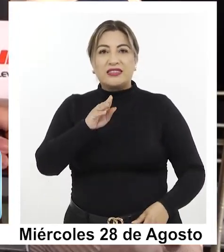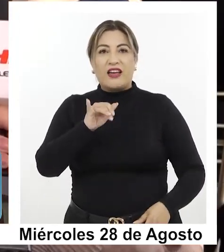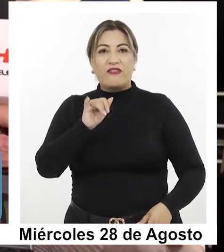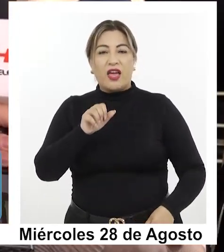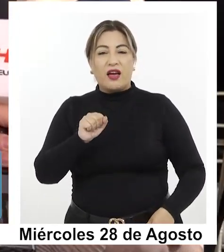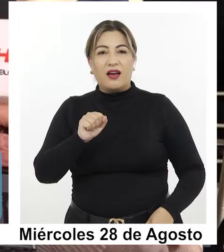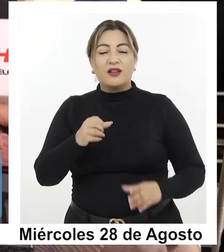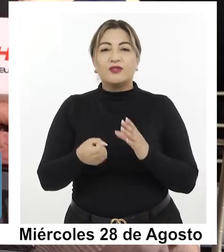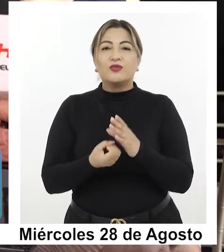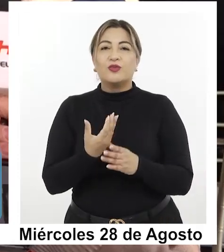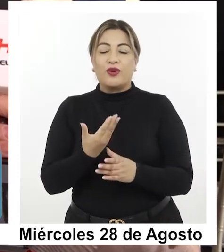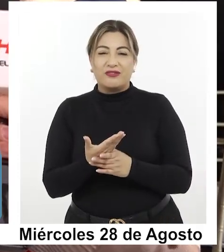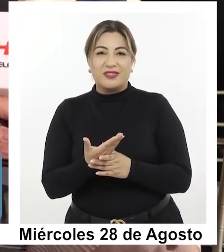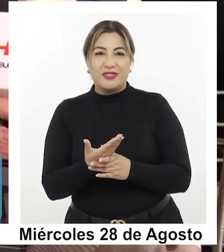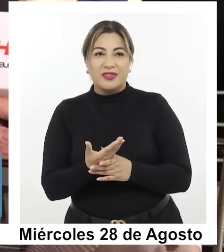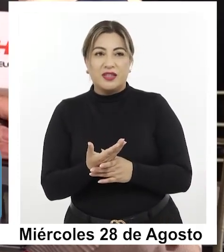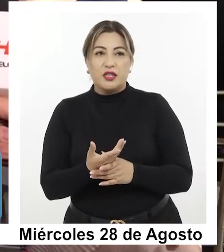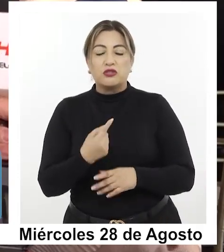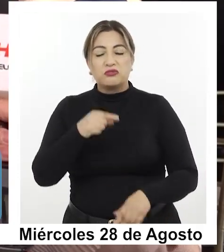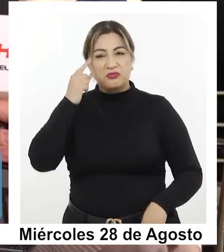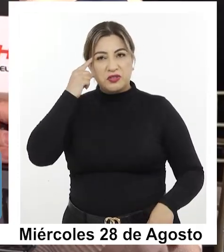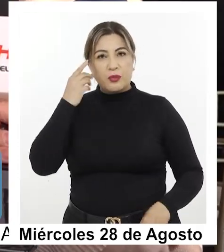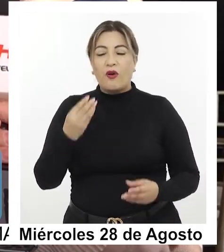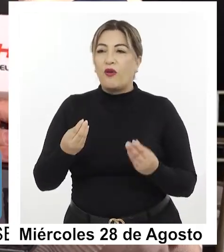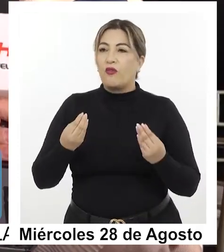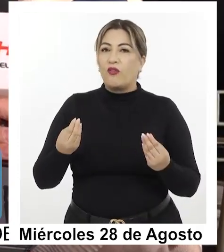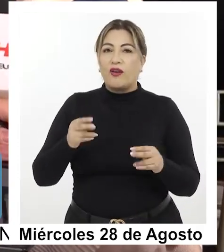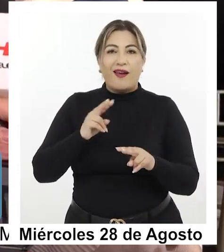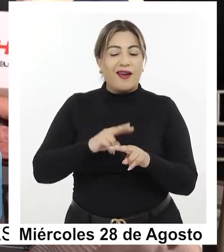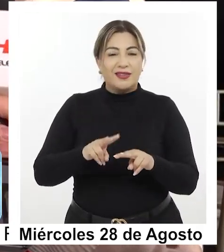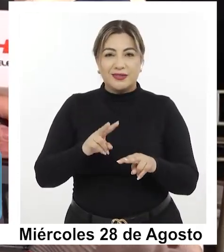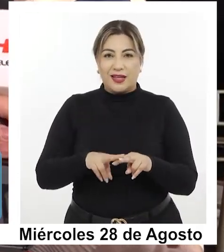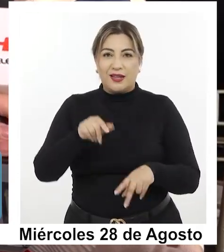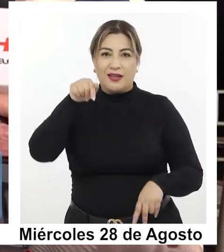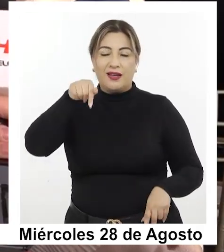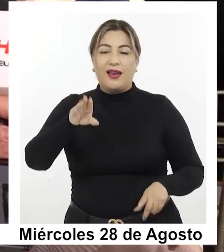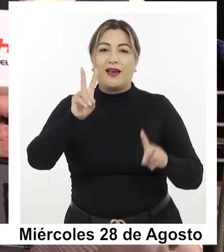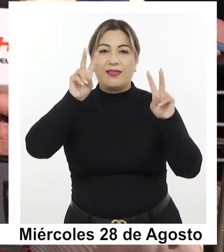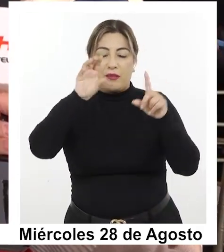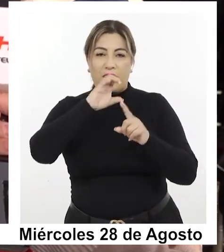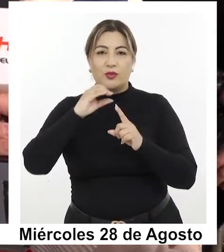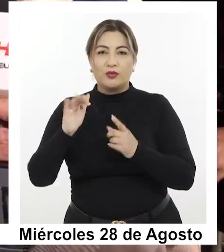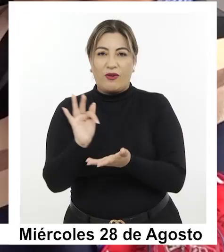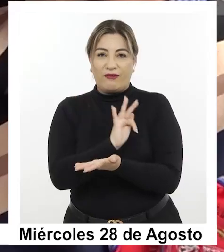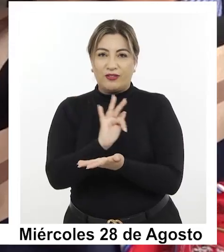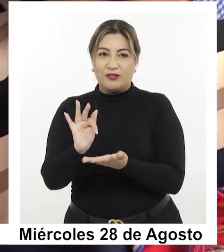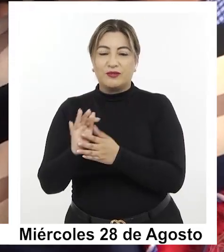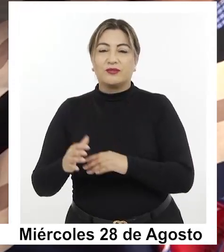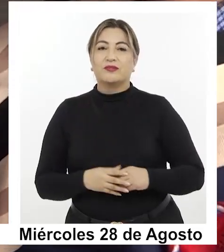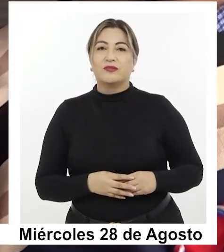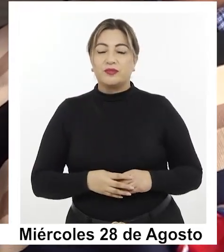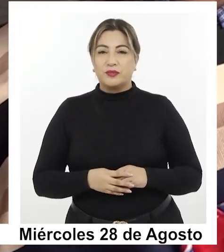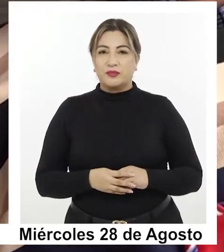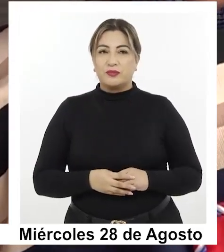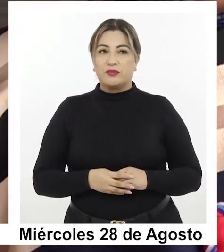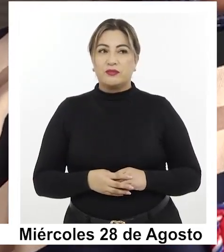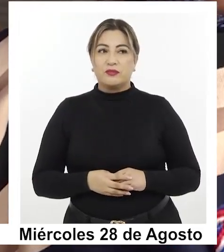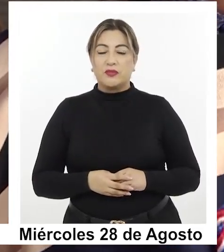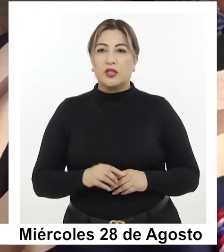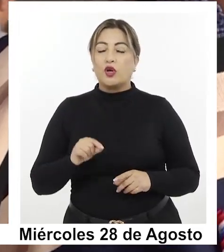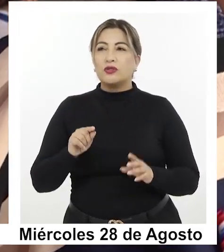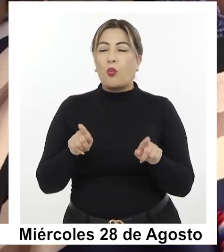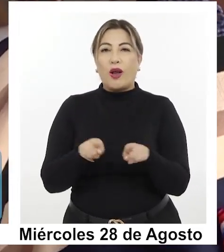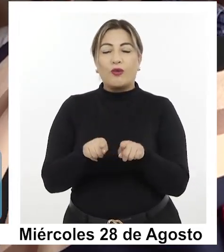estamos enormemente agradecidos y encontramos que es bueno que se potencie aquí lo que es la cultura, el folclore. Es como un